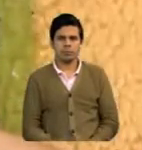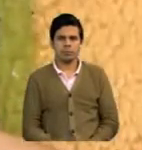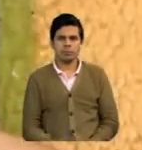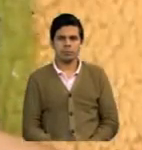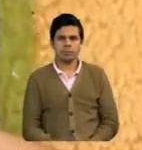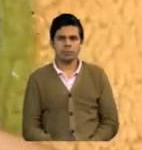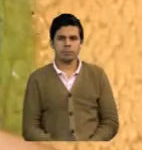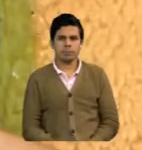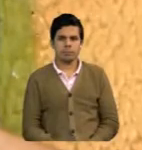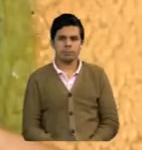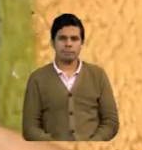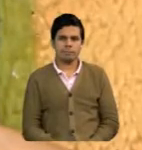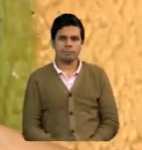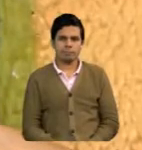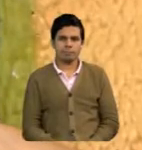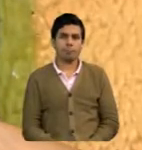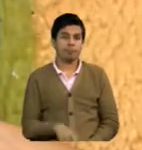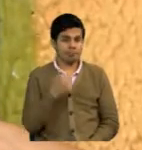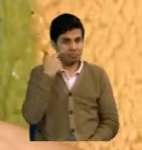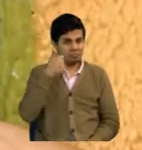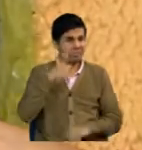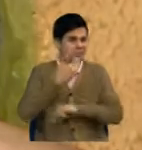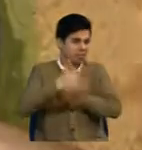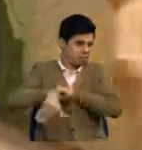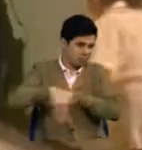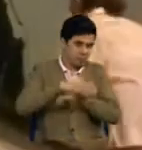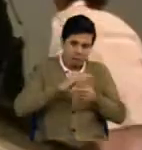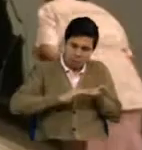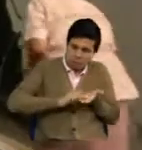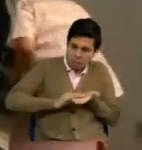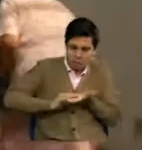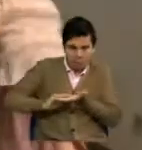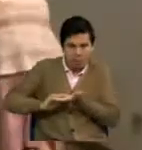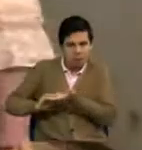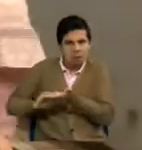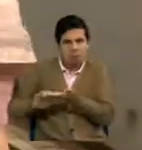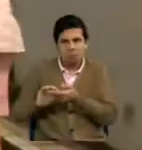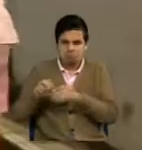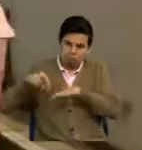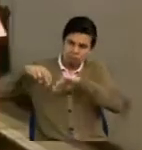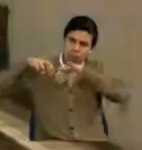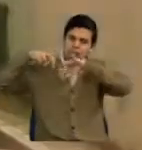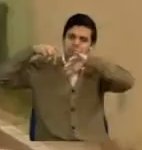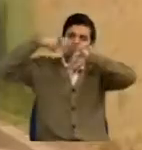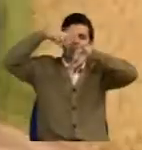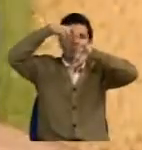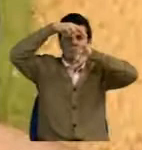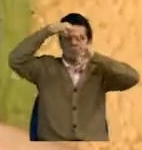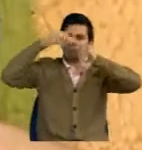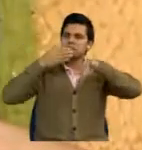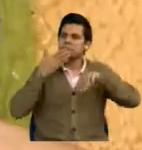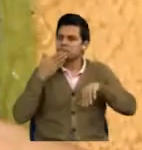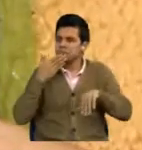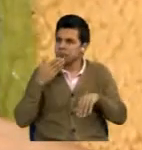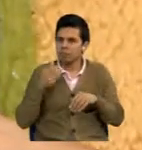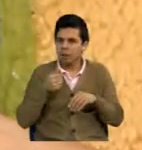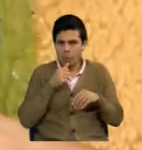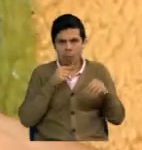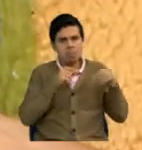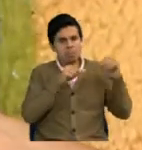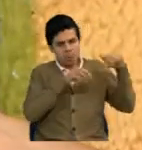Pues de buenas. Calles buenas, pavimentaditas, que están ahora, tienen buenas graditas, buenas corrientes para el agua.